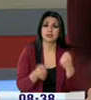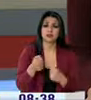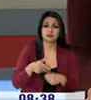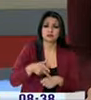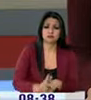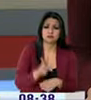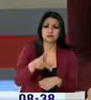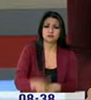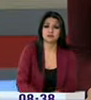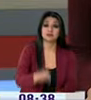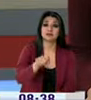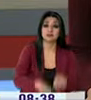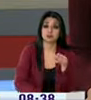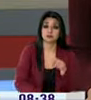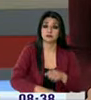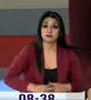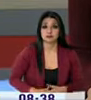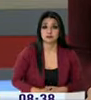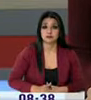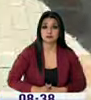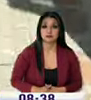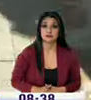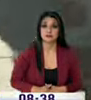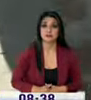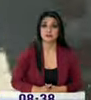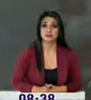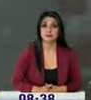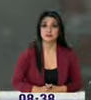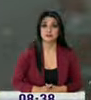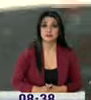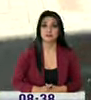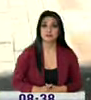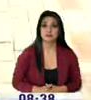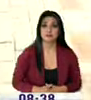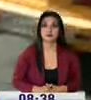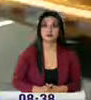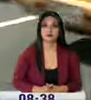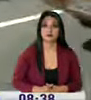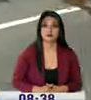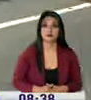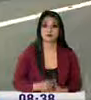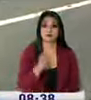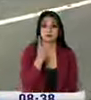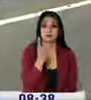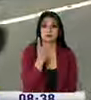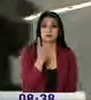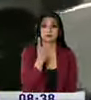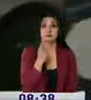son afectados por el daño en la calzada. Uno, dos,